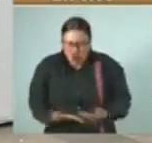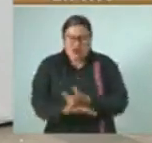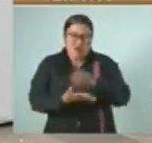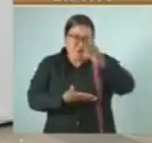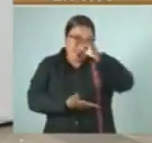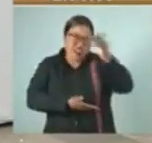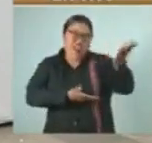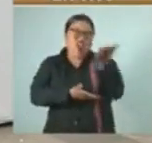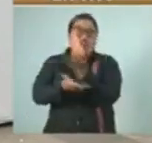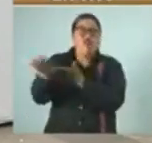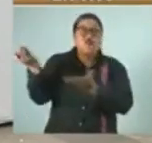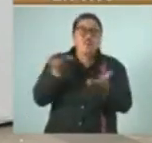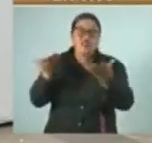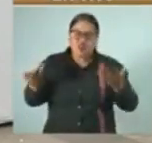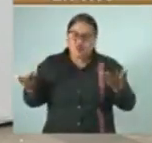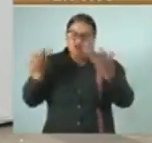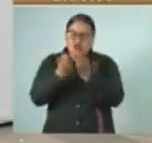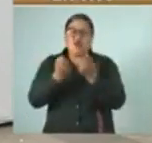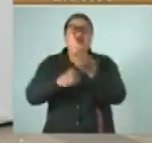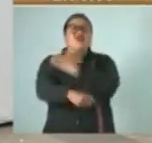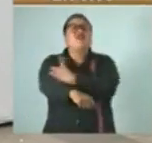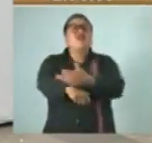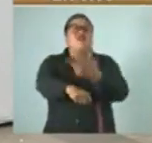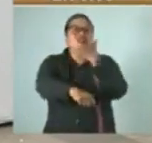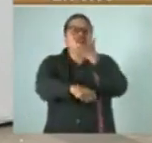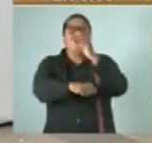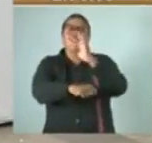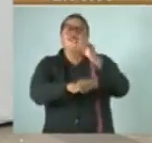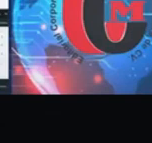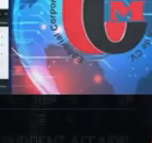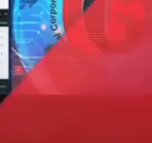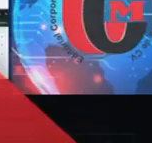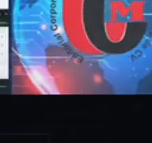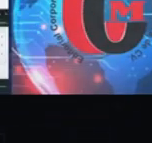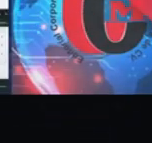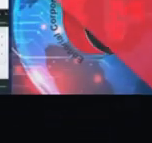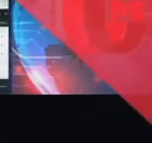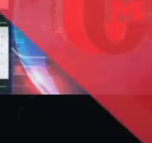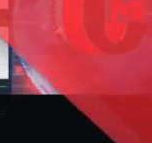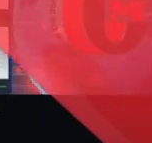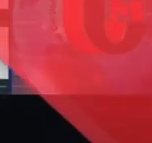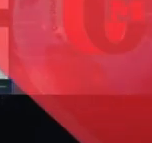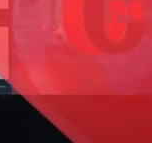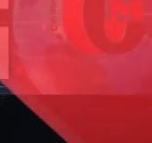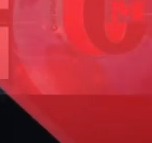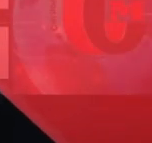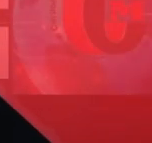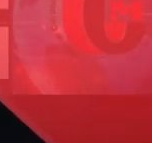estos momentos en familia para preservar nuestras tradiciones.